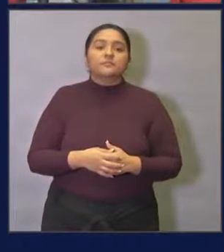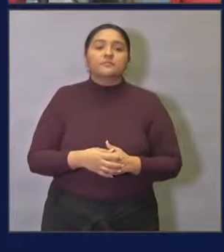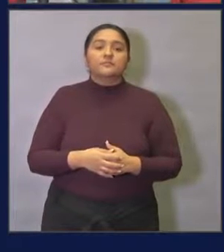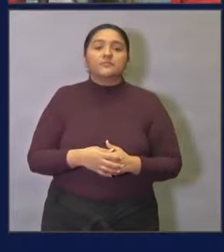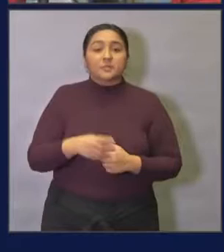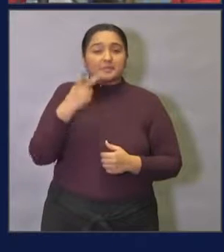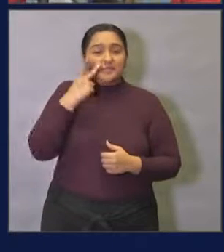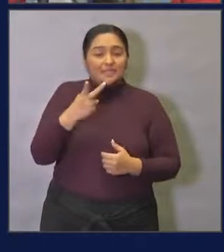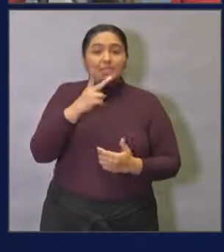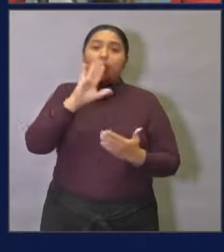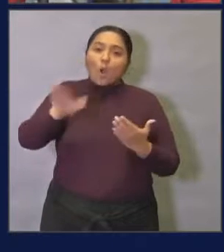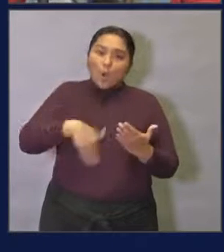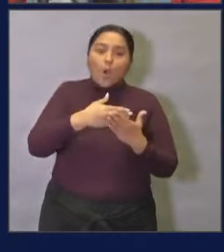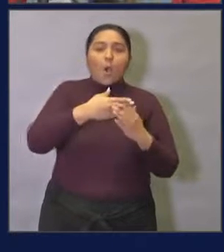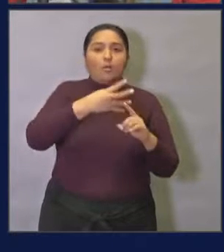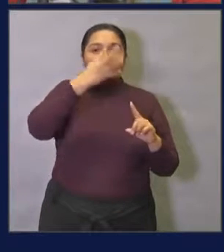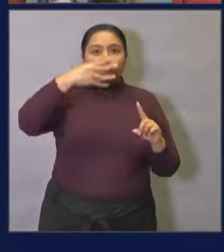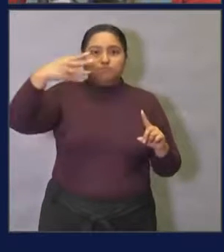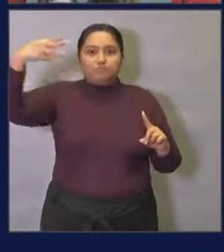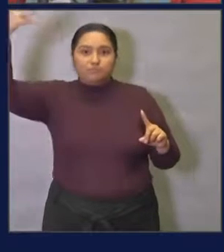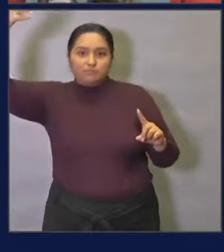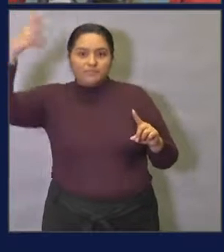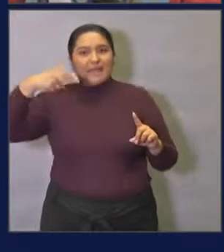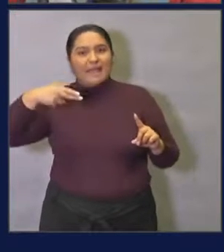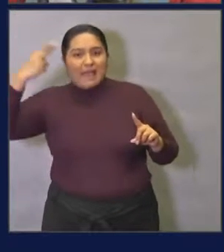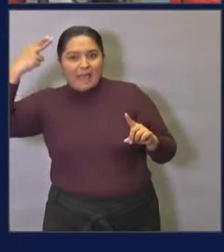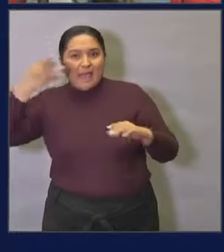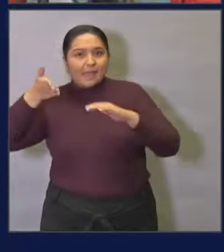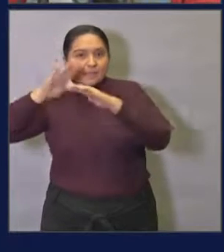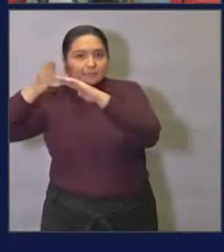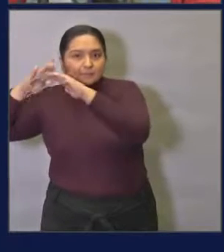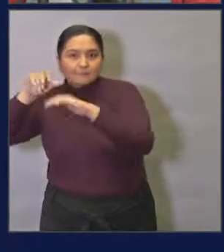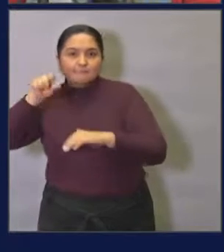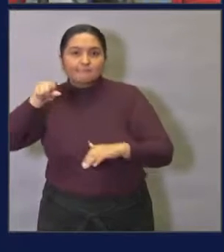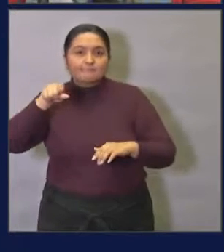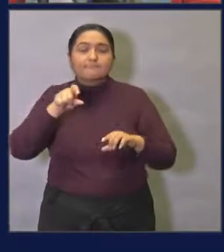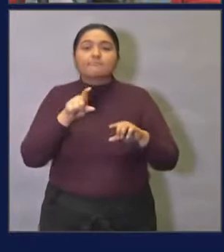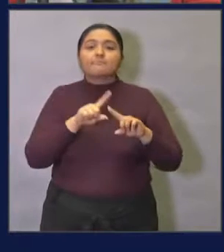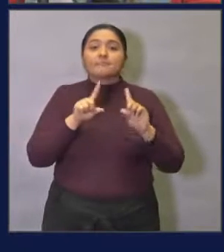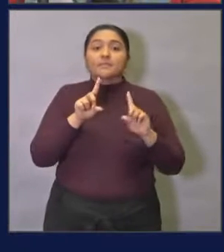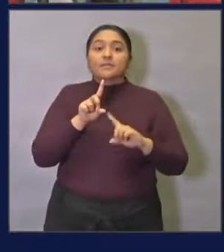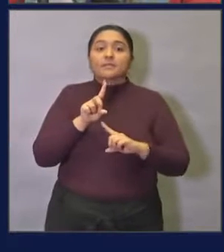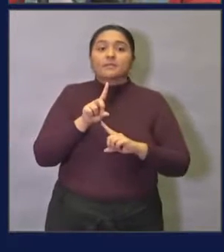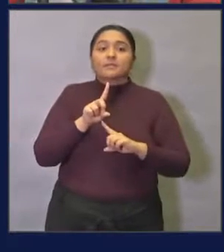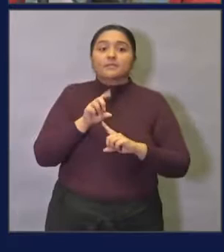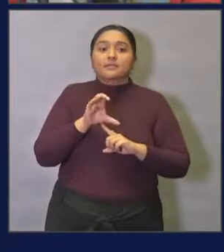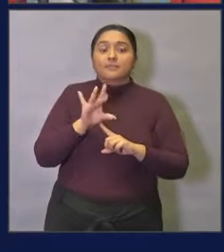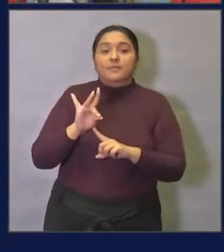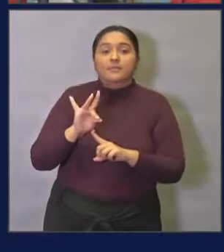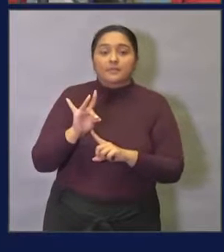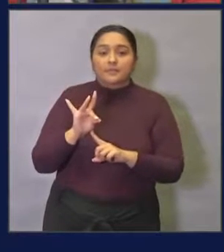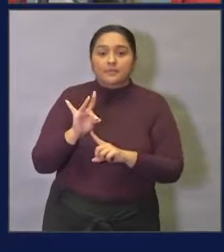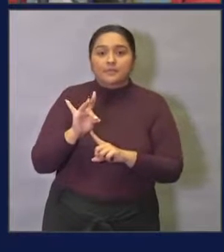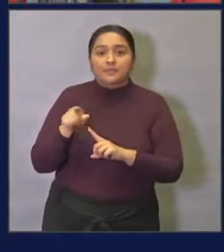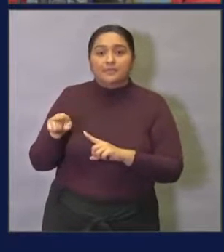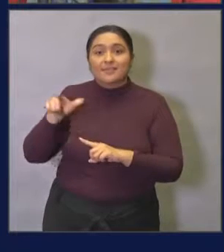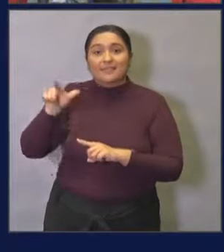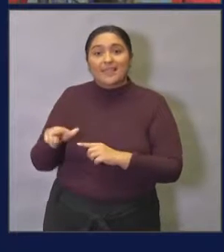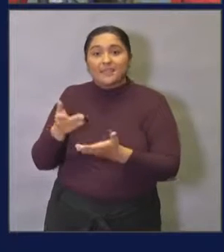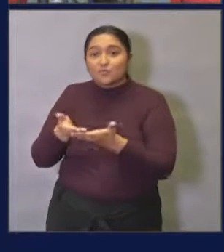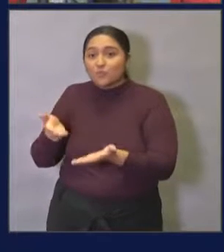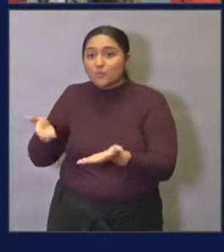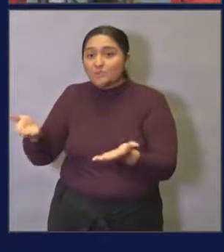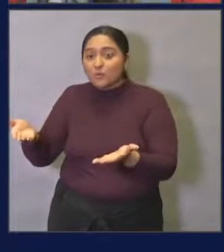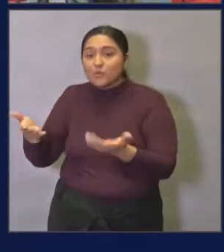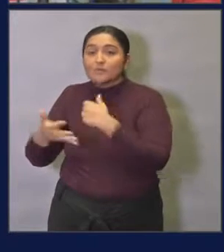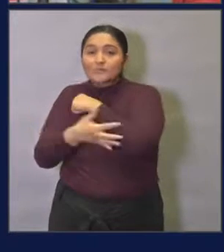están viendo aumentos en casos. El 7 de diciembre, las personas que vivían en las áreas de menos recursos tenían una tasa